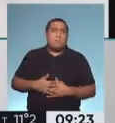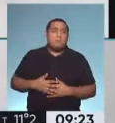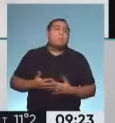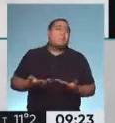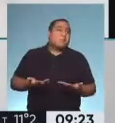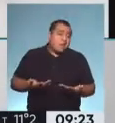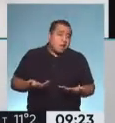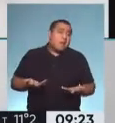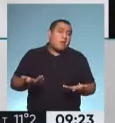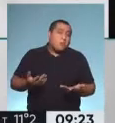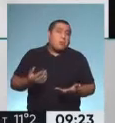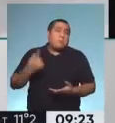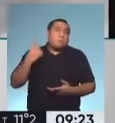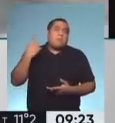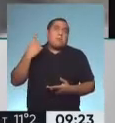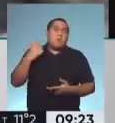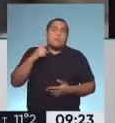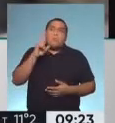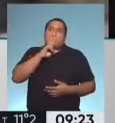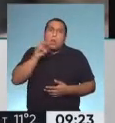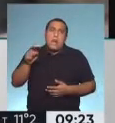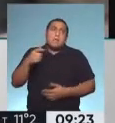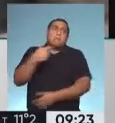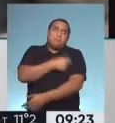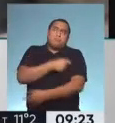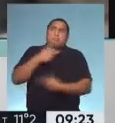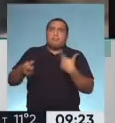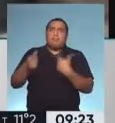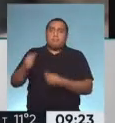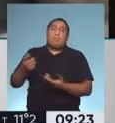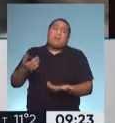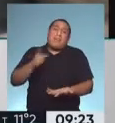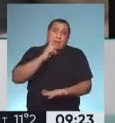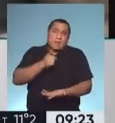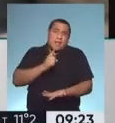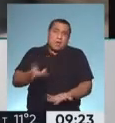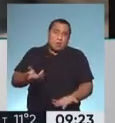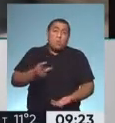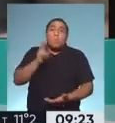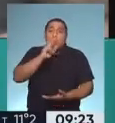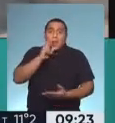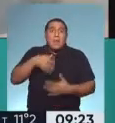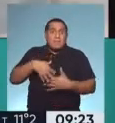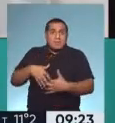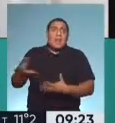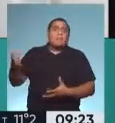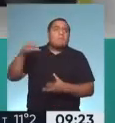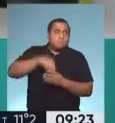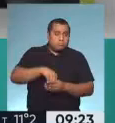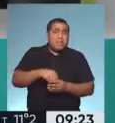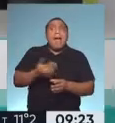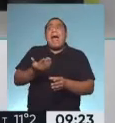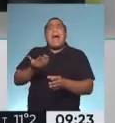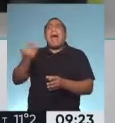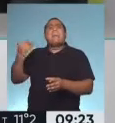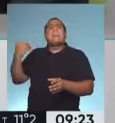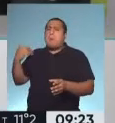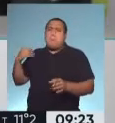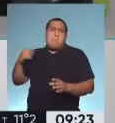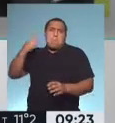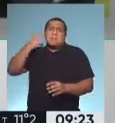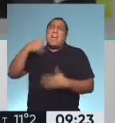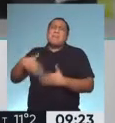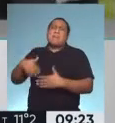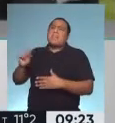superiores tareas con enfermedades de riesgo se estaría incluyendo a la población de embarazadas que por supuesto hasta antes de esta prueba y estos